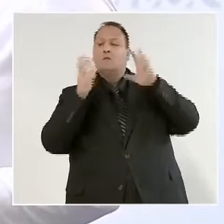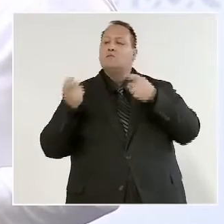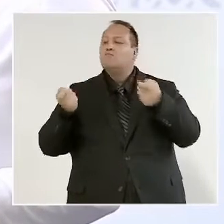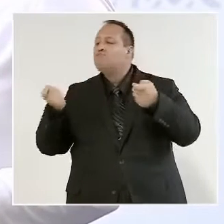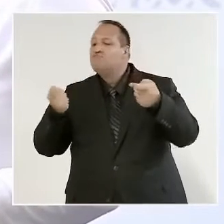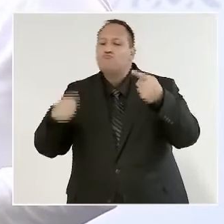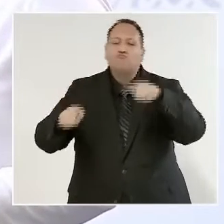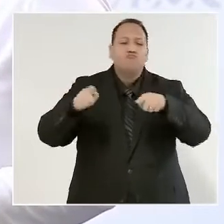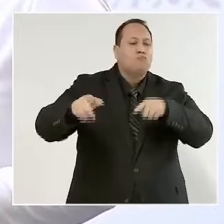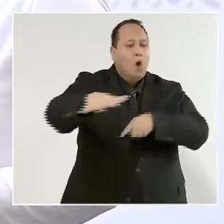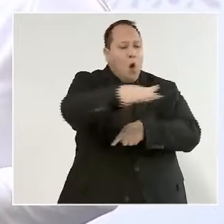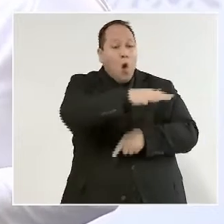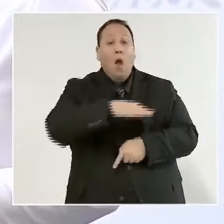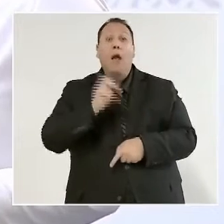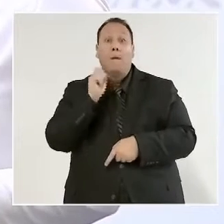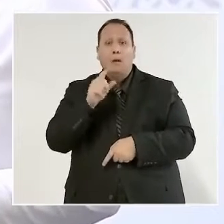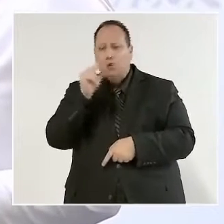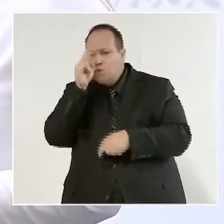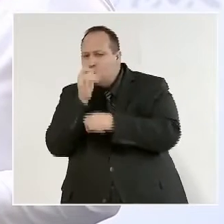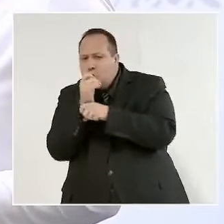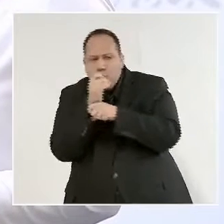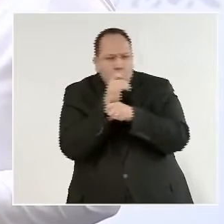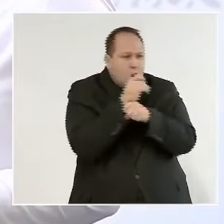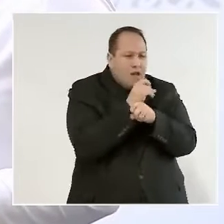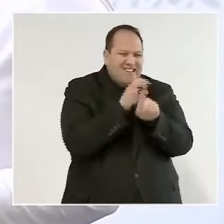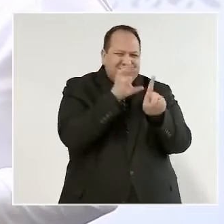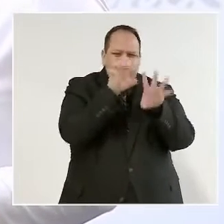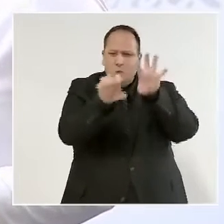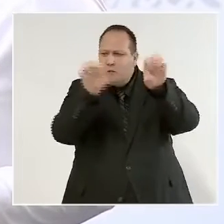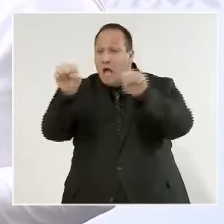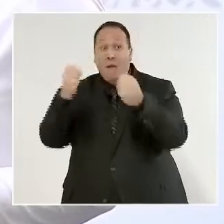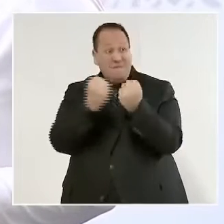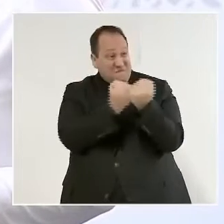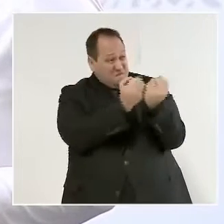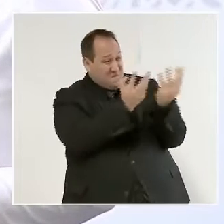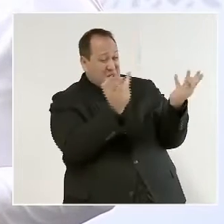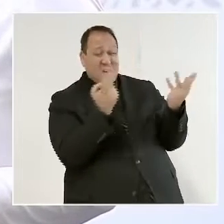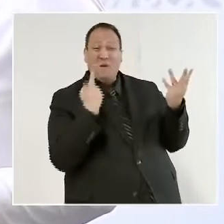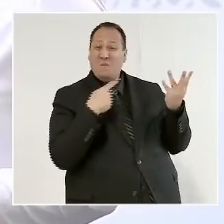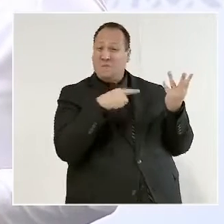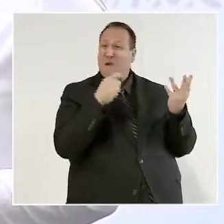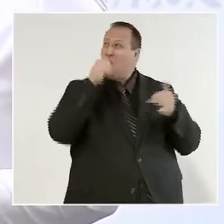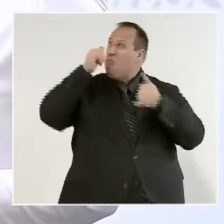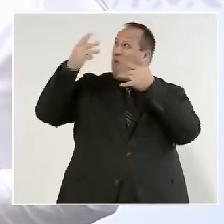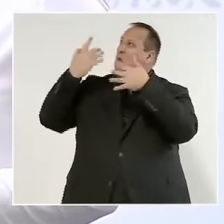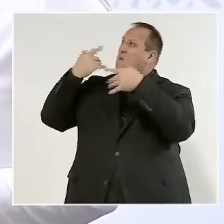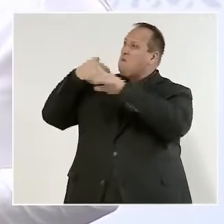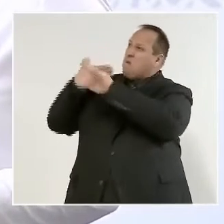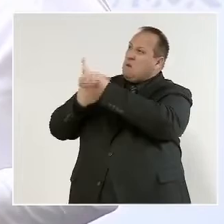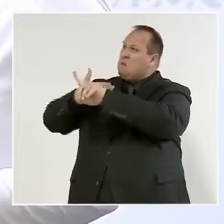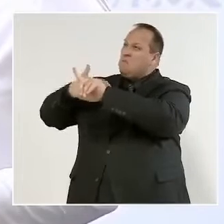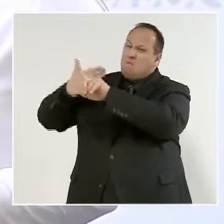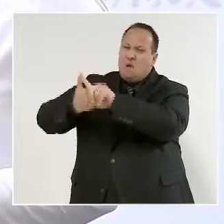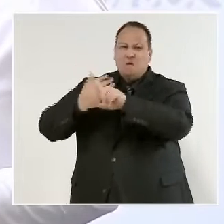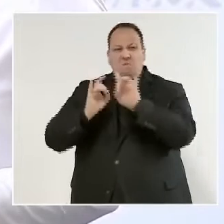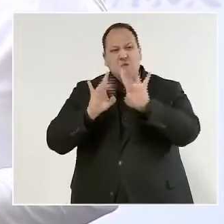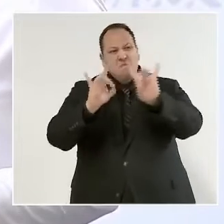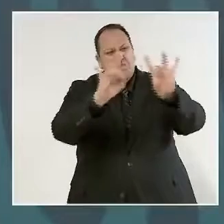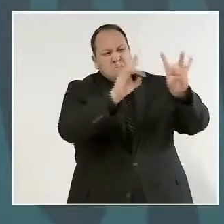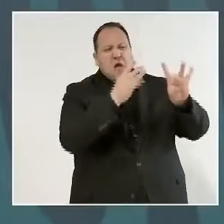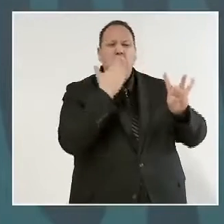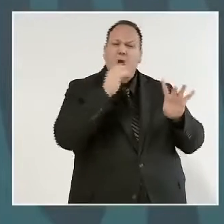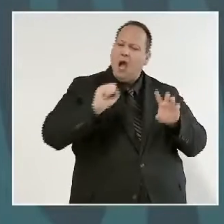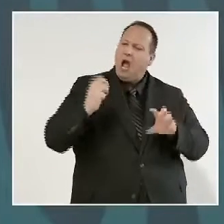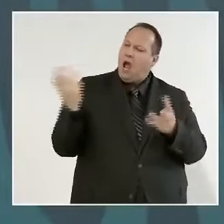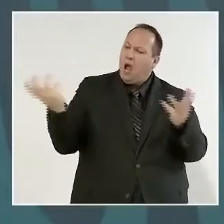operativa, así como inteligencia para detener a las personas que generan la violencia y cometen